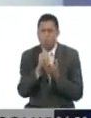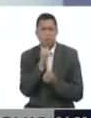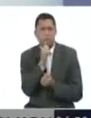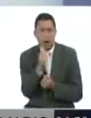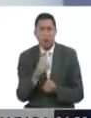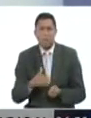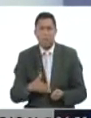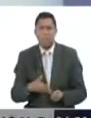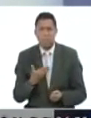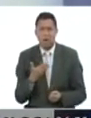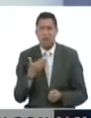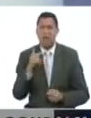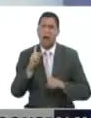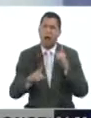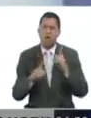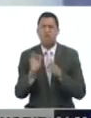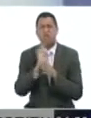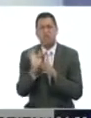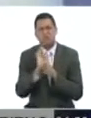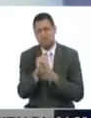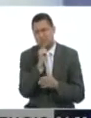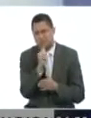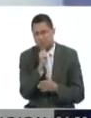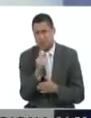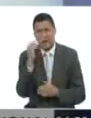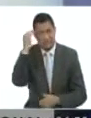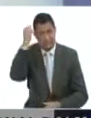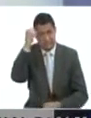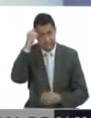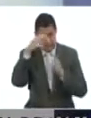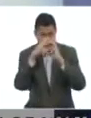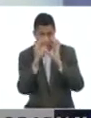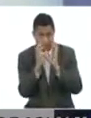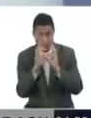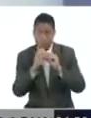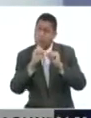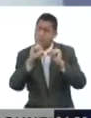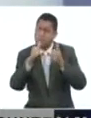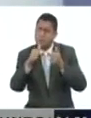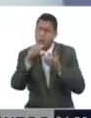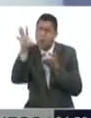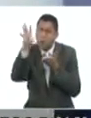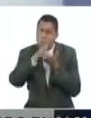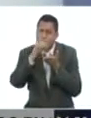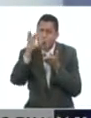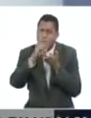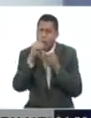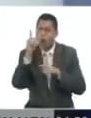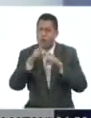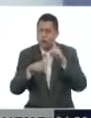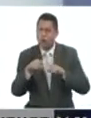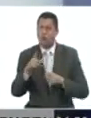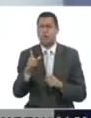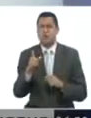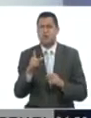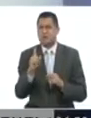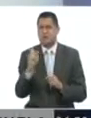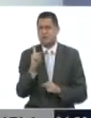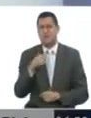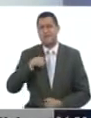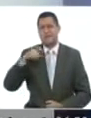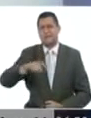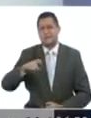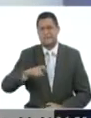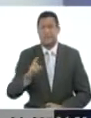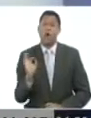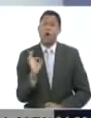puede producir algún funcionamiento inadecuado a nivel cerebral, ¿ok? Porque se comienzan a absorber sustancias que de repente no son necesarias